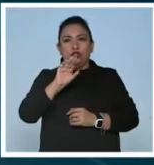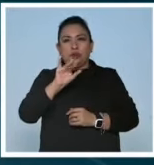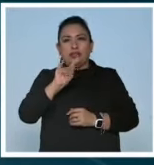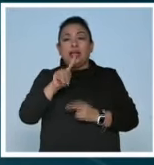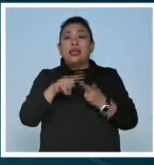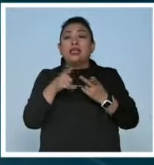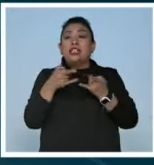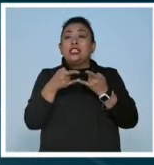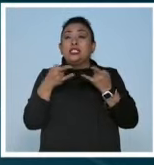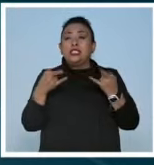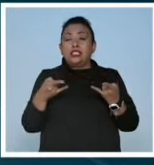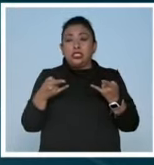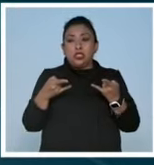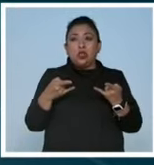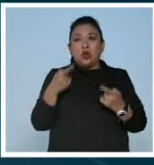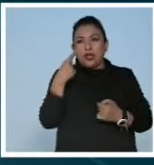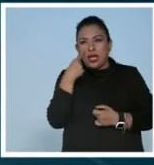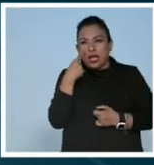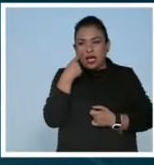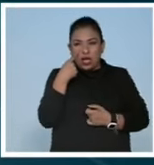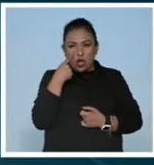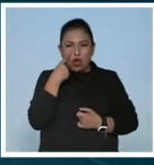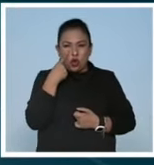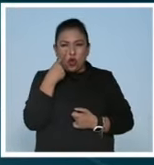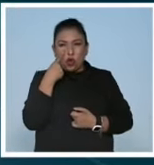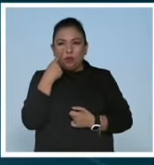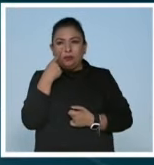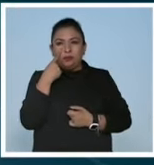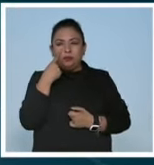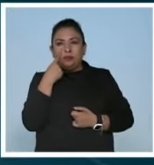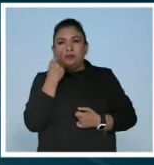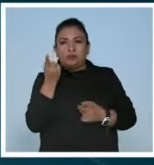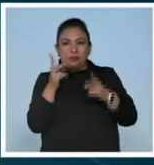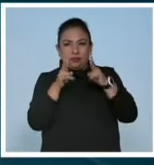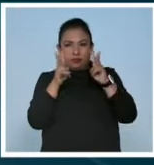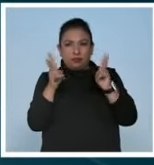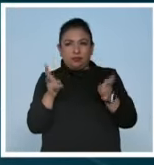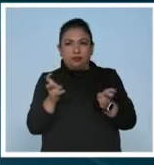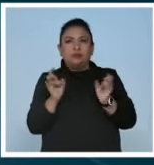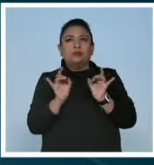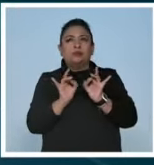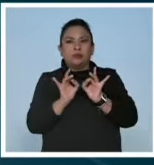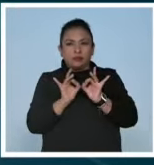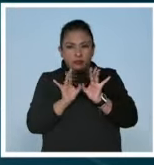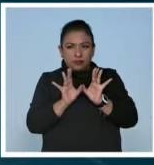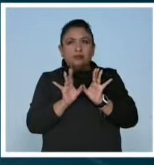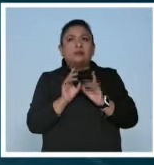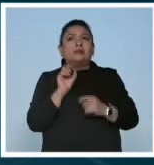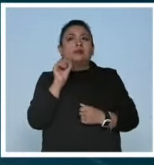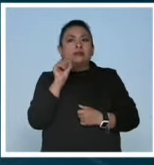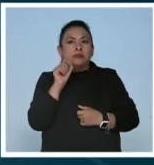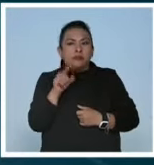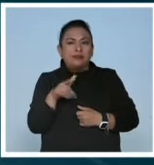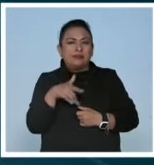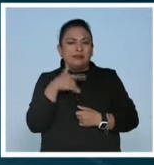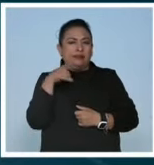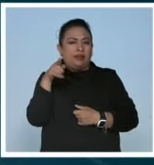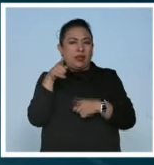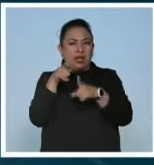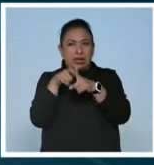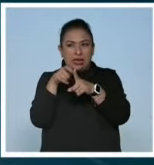La historia del ojo. Bueno, son... temas que de pronto también te causaron cierta